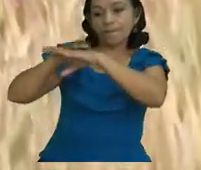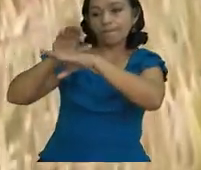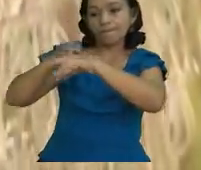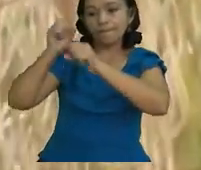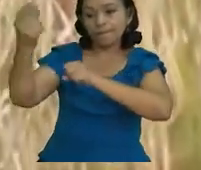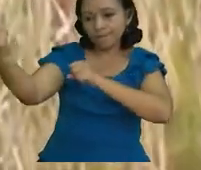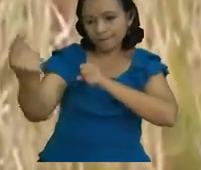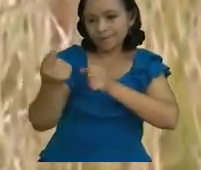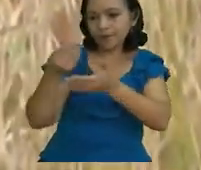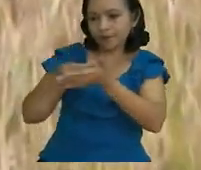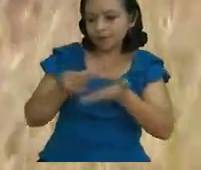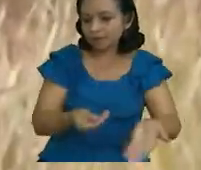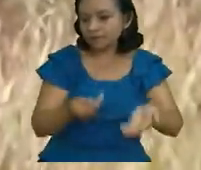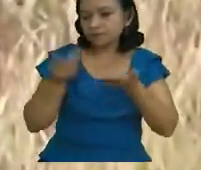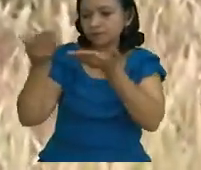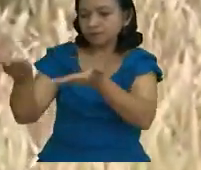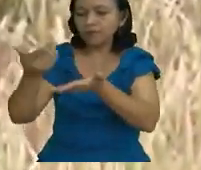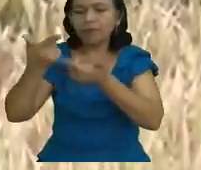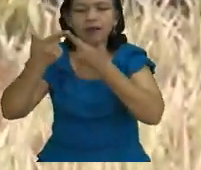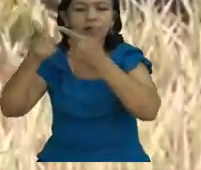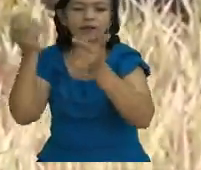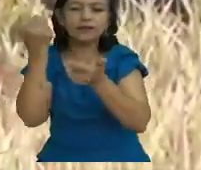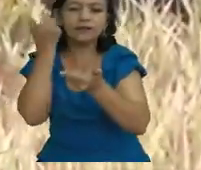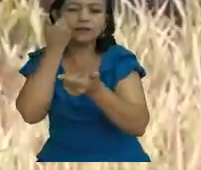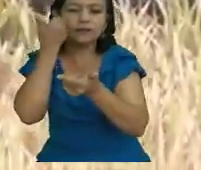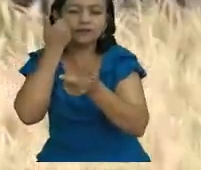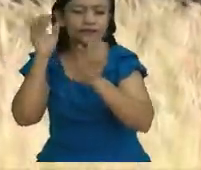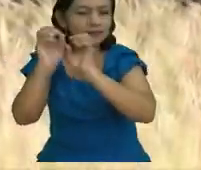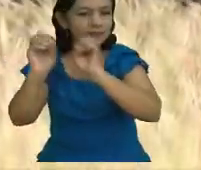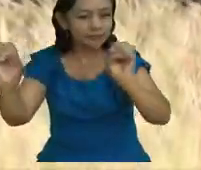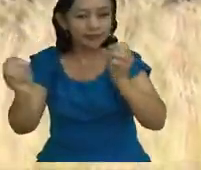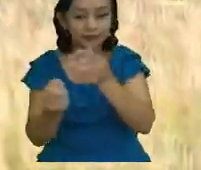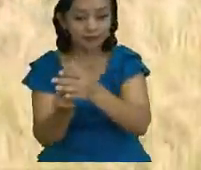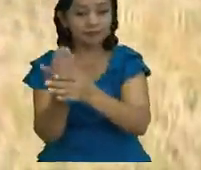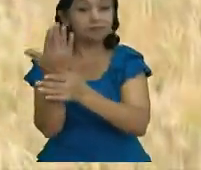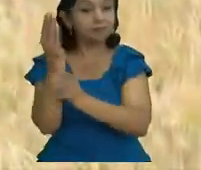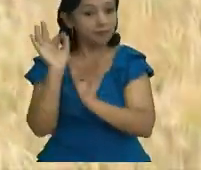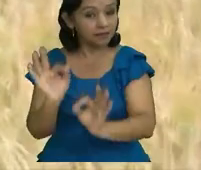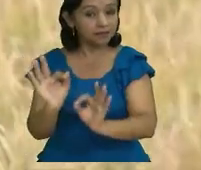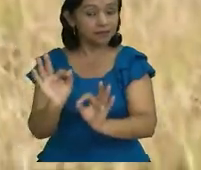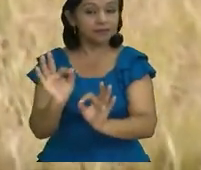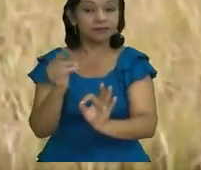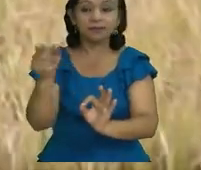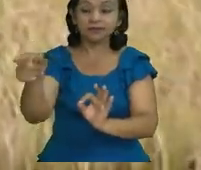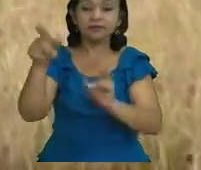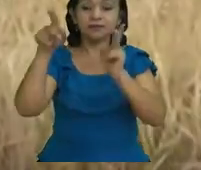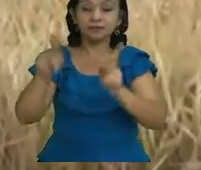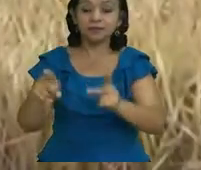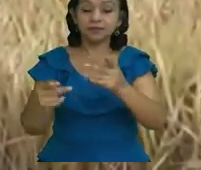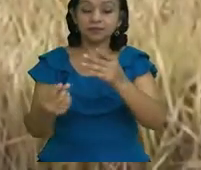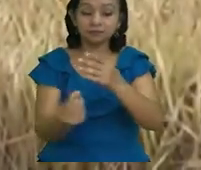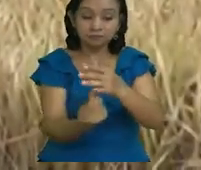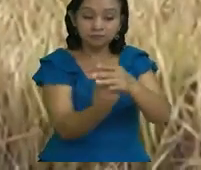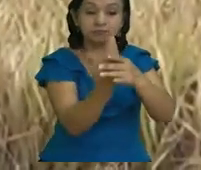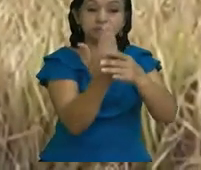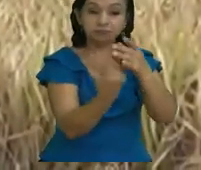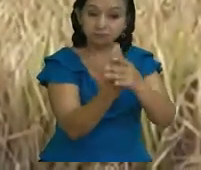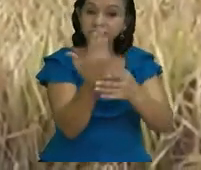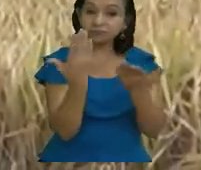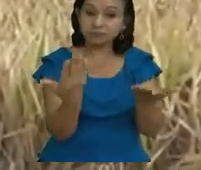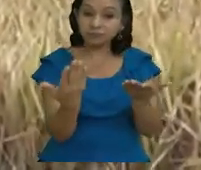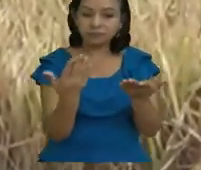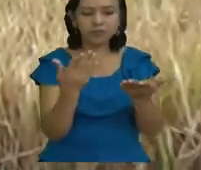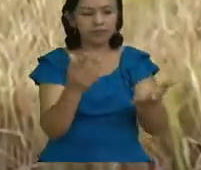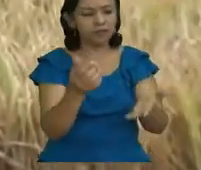y que va directamente al establecimiento de campo abierto. Entonces, eso te garantiza hasta cierto punto, o le garantiza al productor